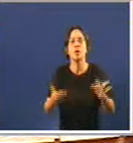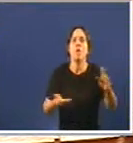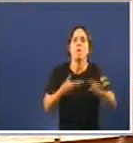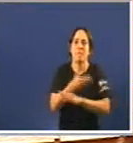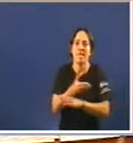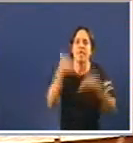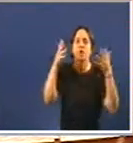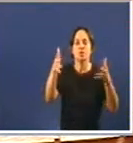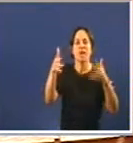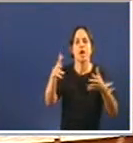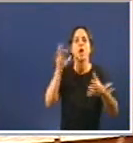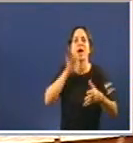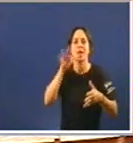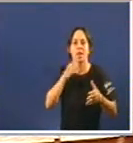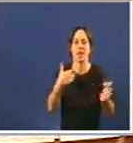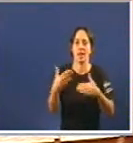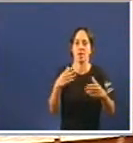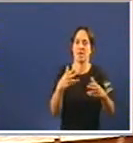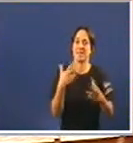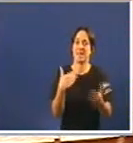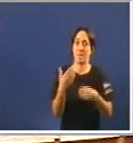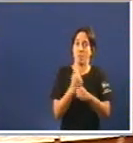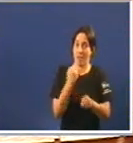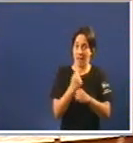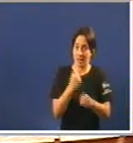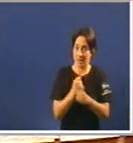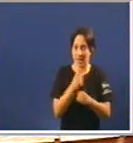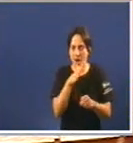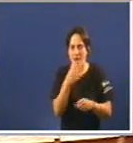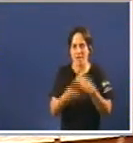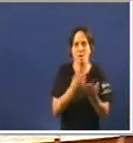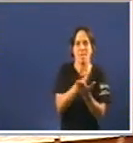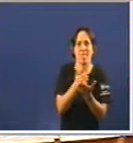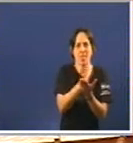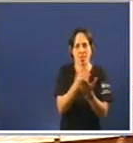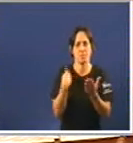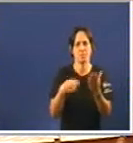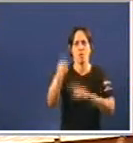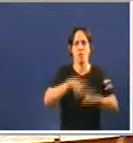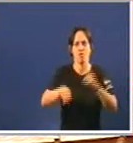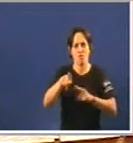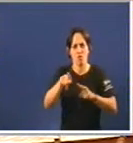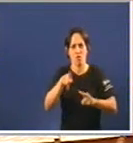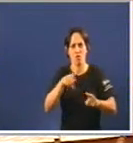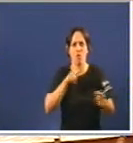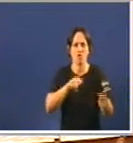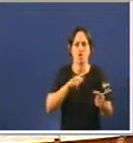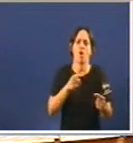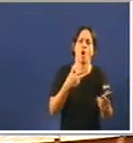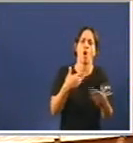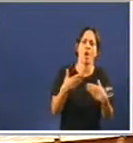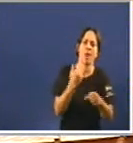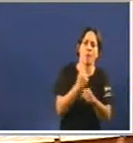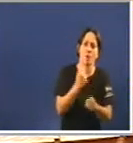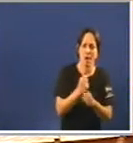Consello Galego de Relacións Laborais, que está mediando no conflito laboral e que acaba de recomendar a tanto a empresa